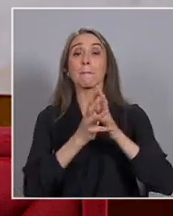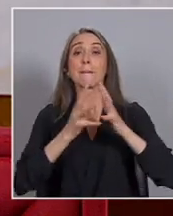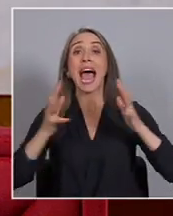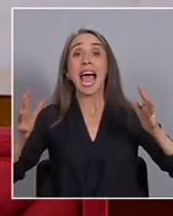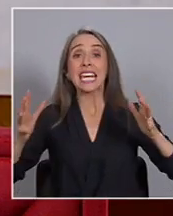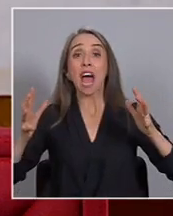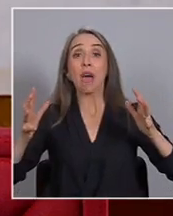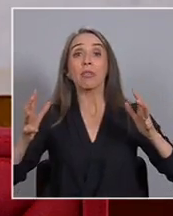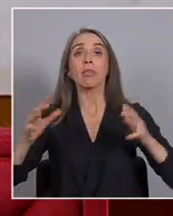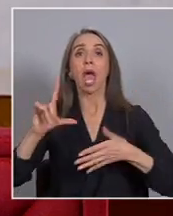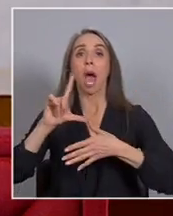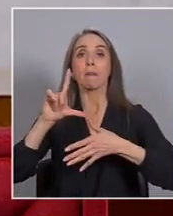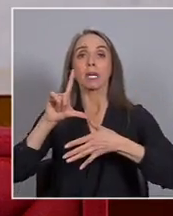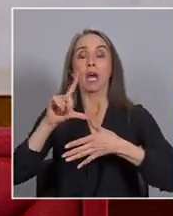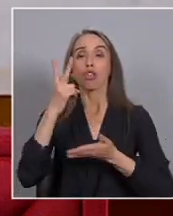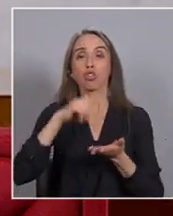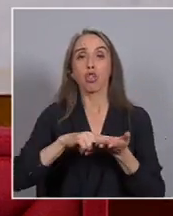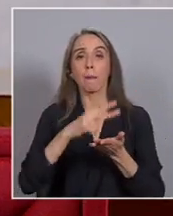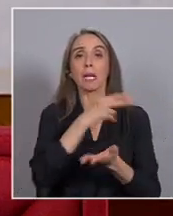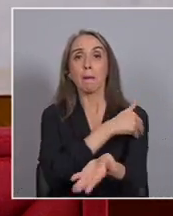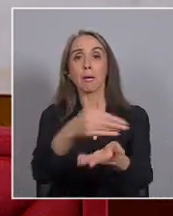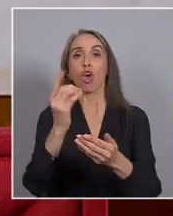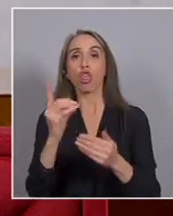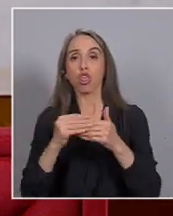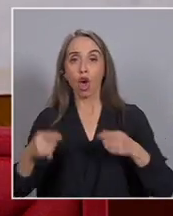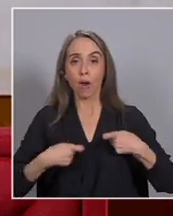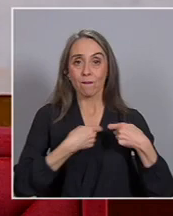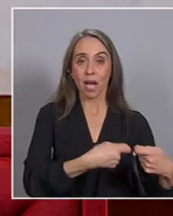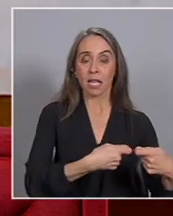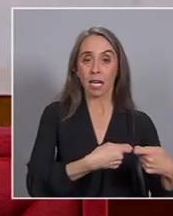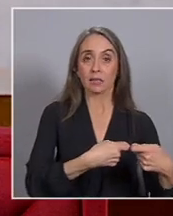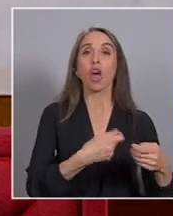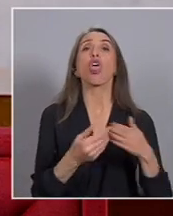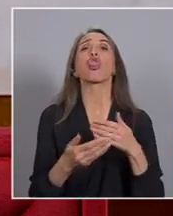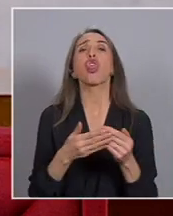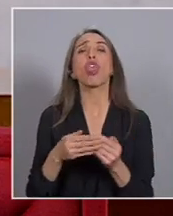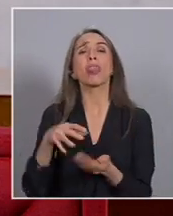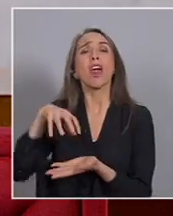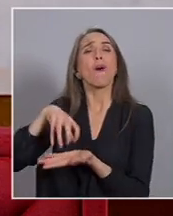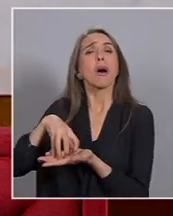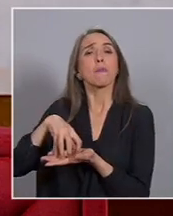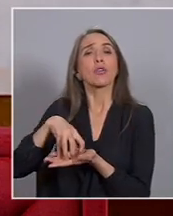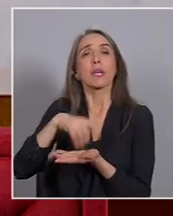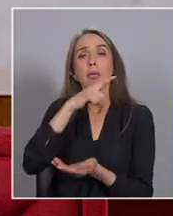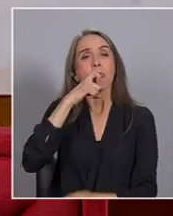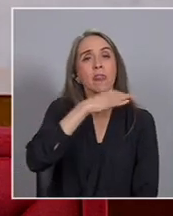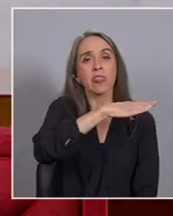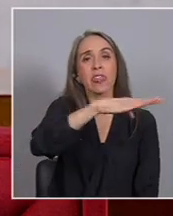Latina, con una inversión de 2.000 millones de dólares y estará en el desierto de Atacama.